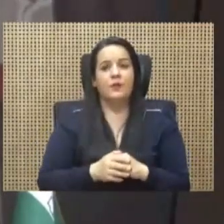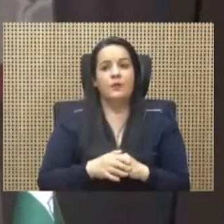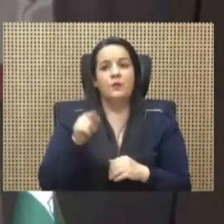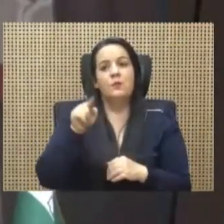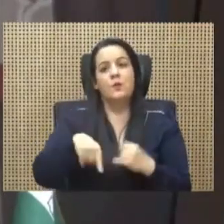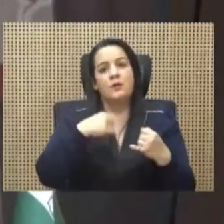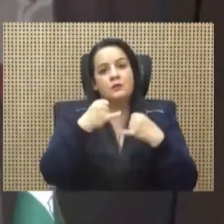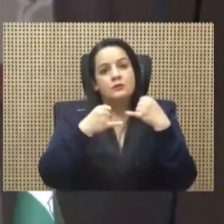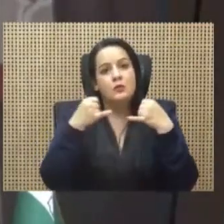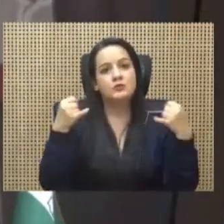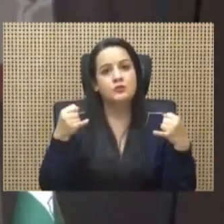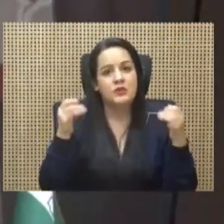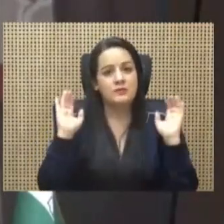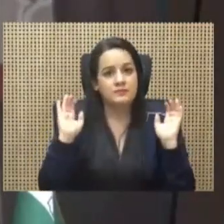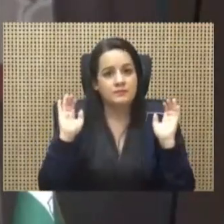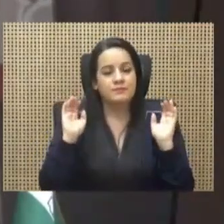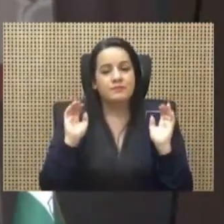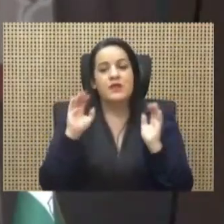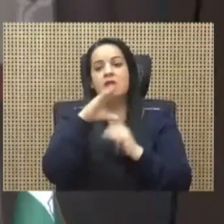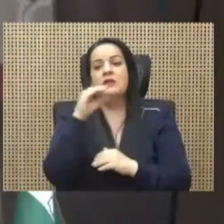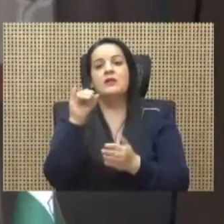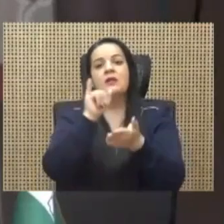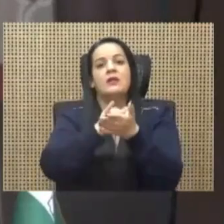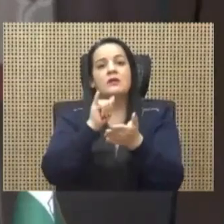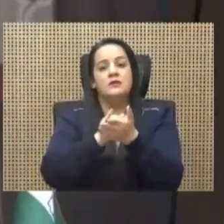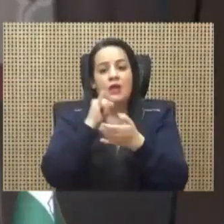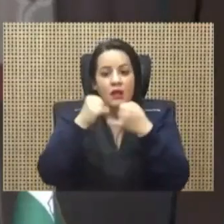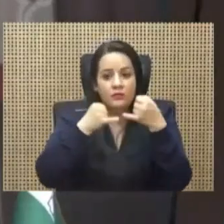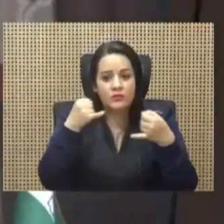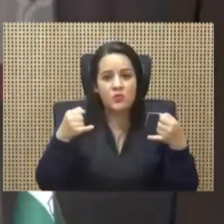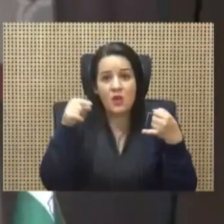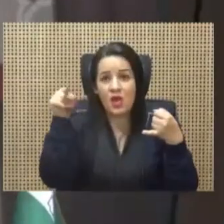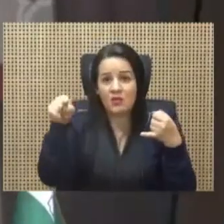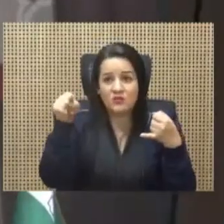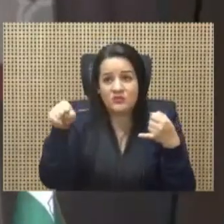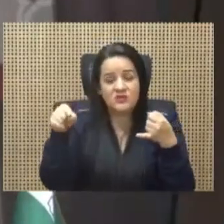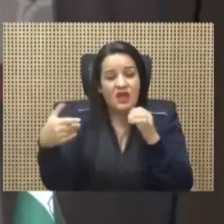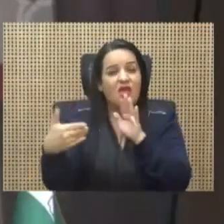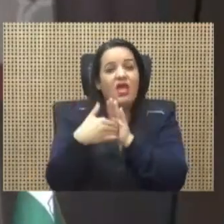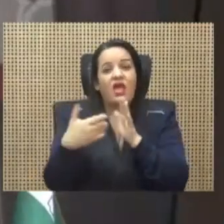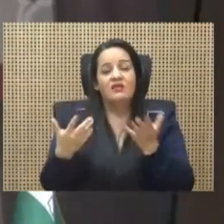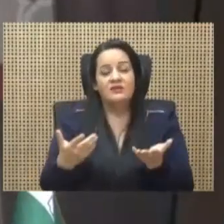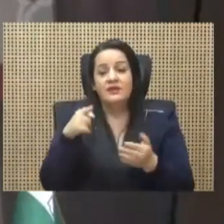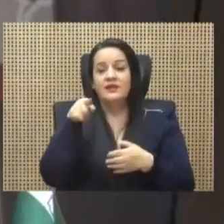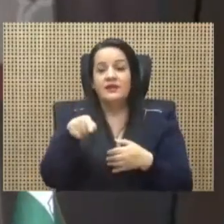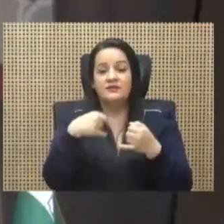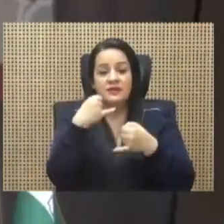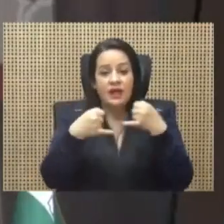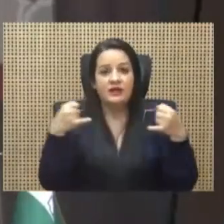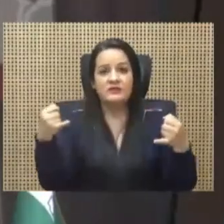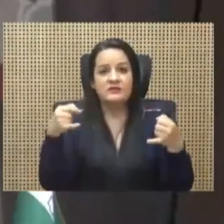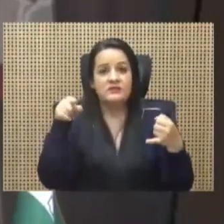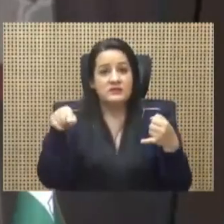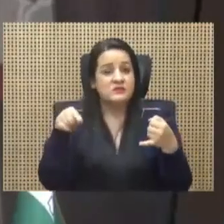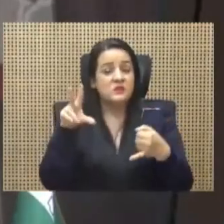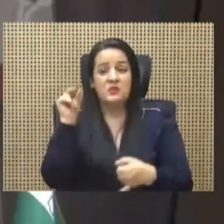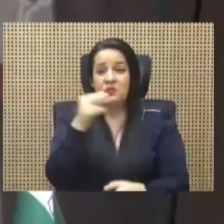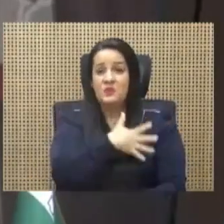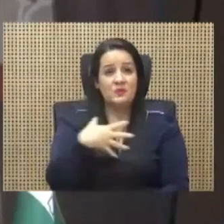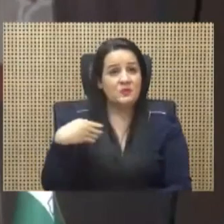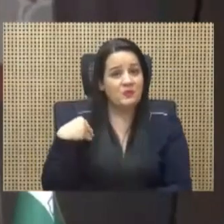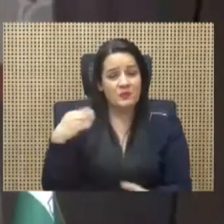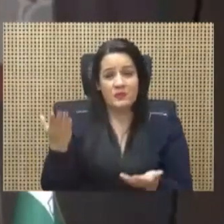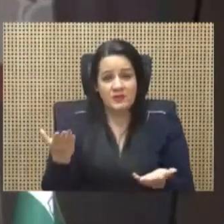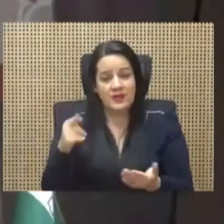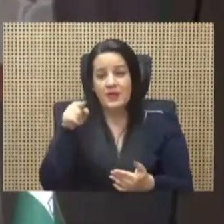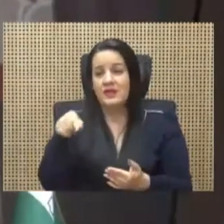suey. Y ese chop suey a usted le picó. Y ese chop suey a usted le ardió. Y ese chop